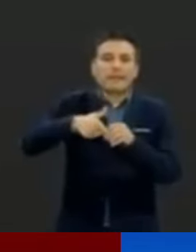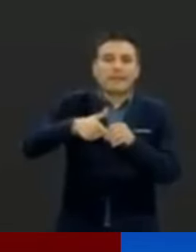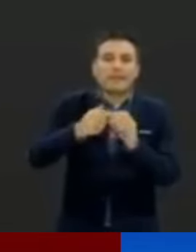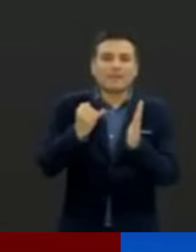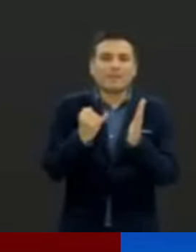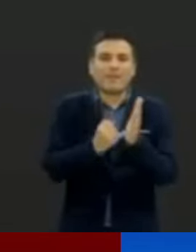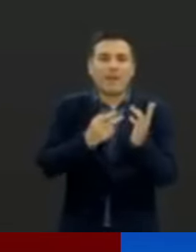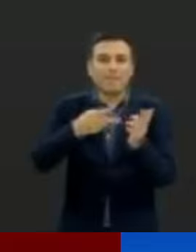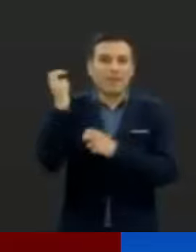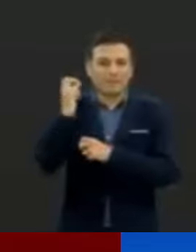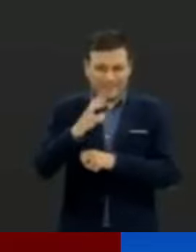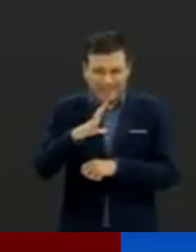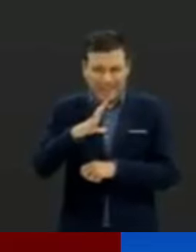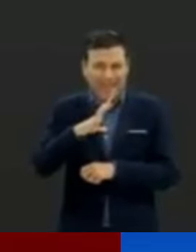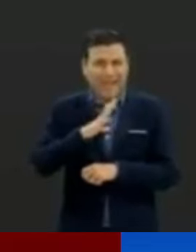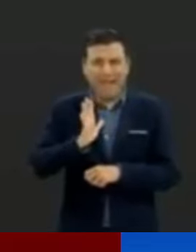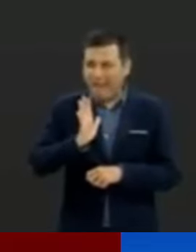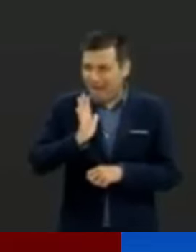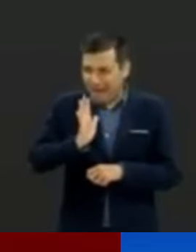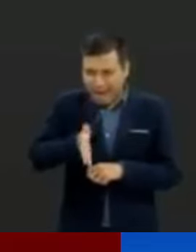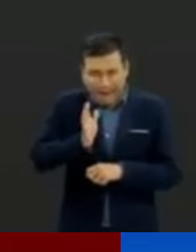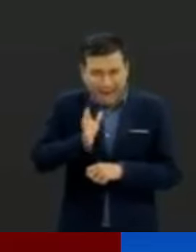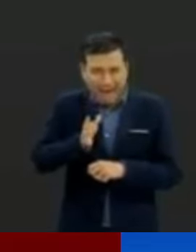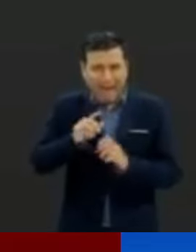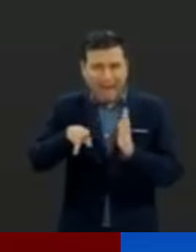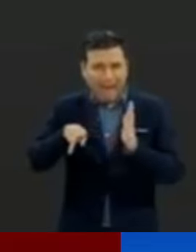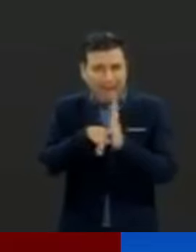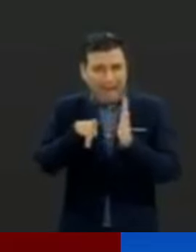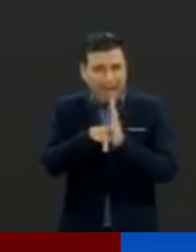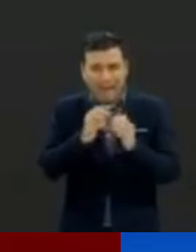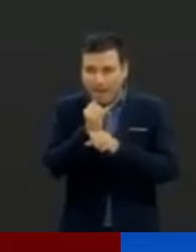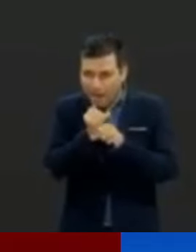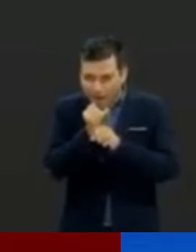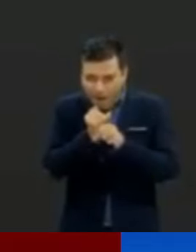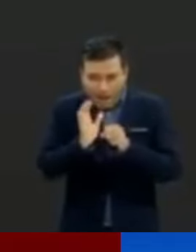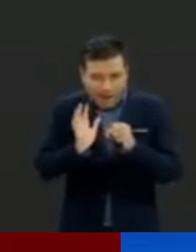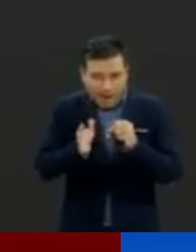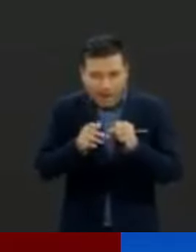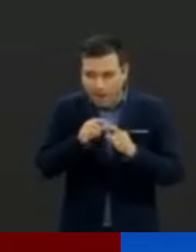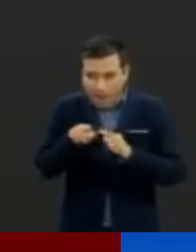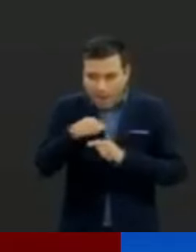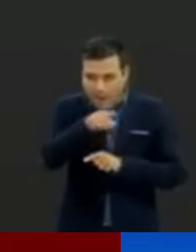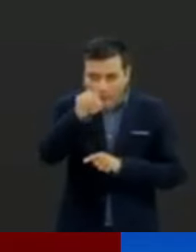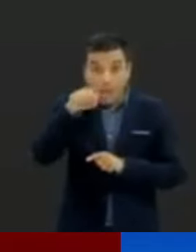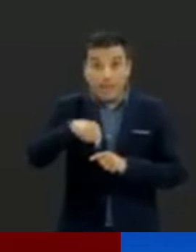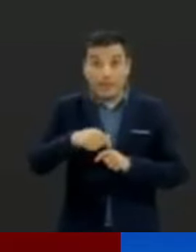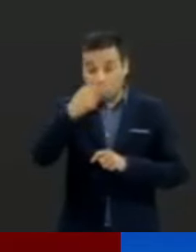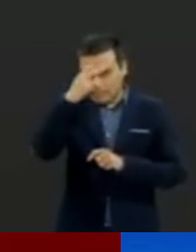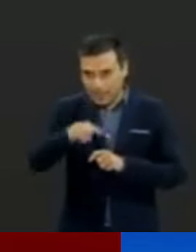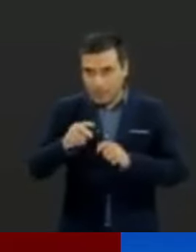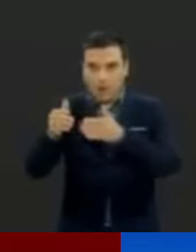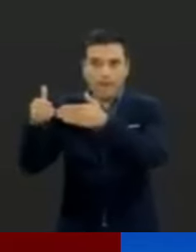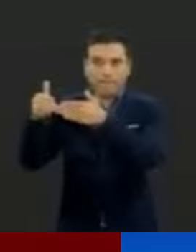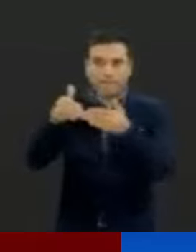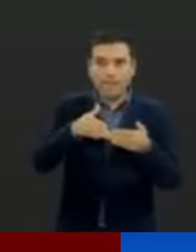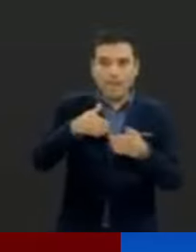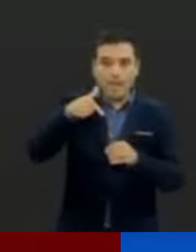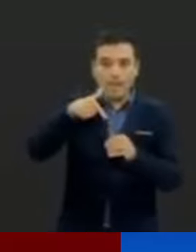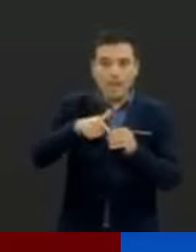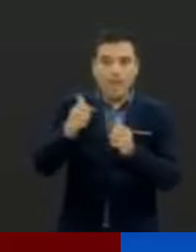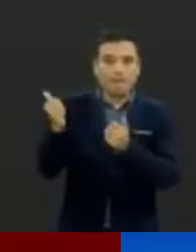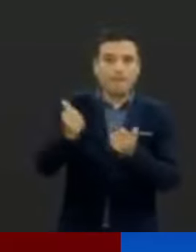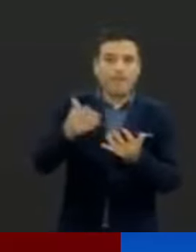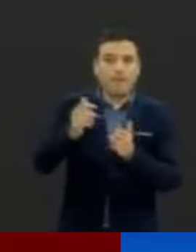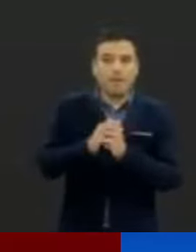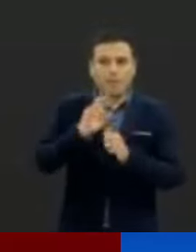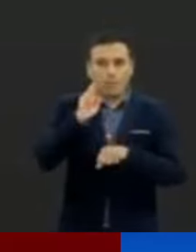esquema ampliamente documentado por autoridades de investigaciones periodísticas, mediante el cual se introducen combustibles al país. No hay ningún solo